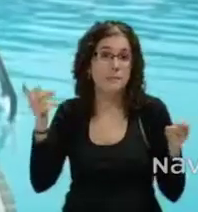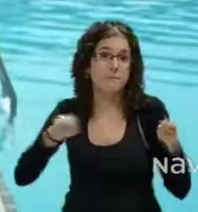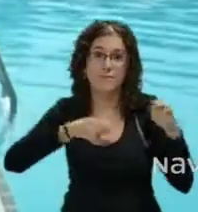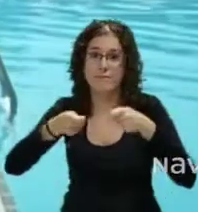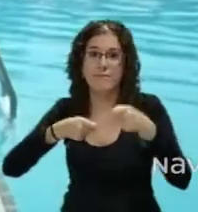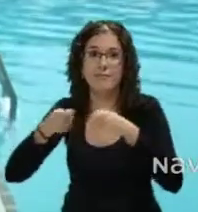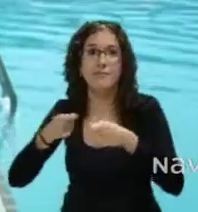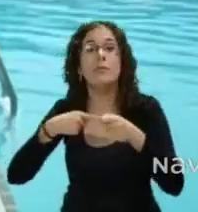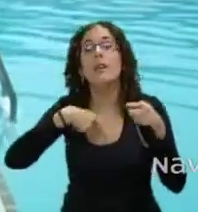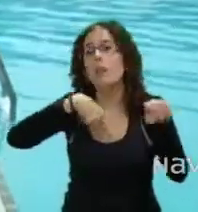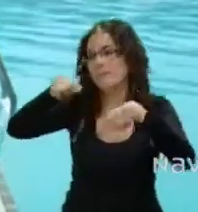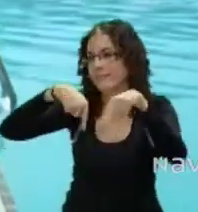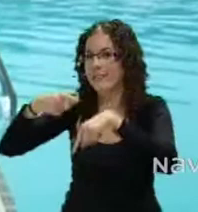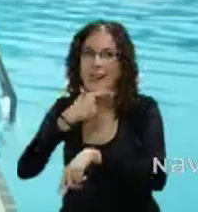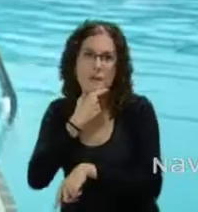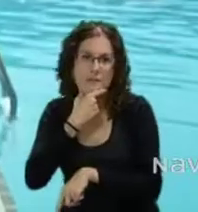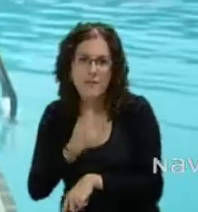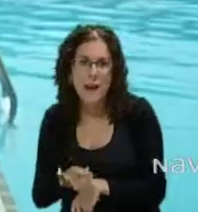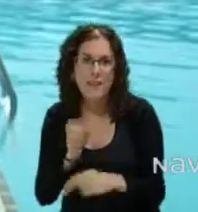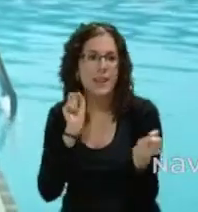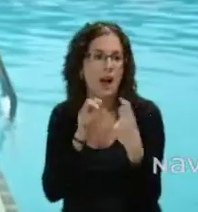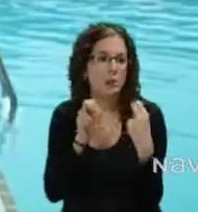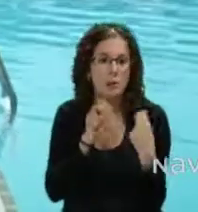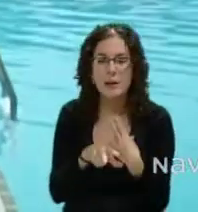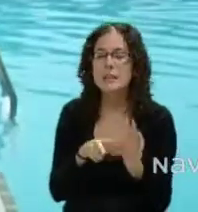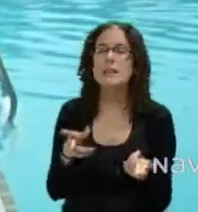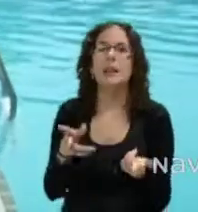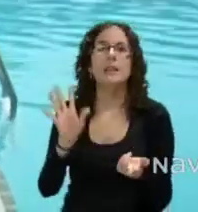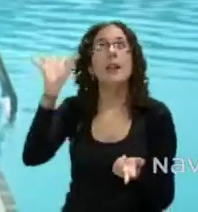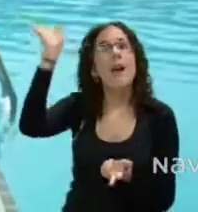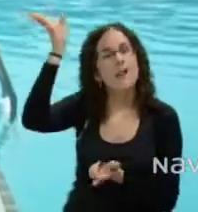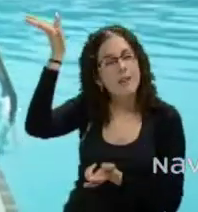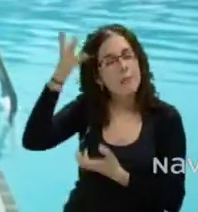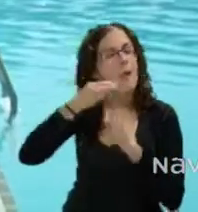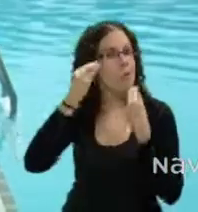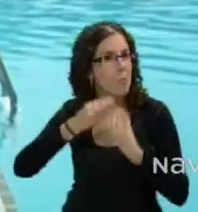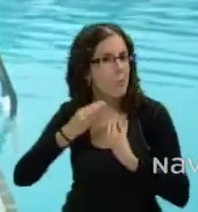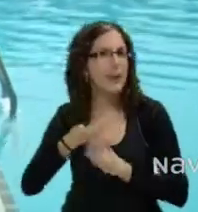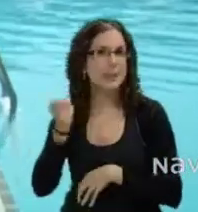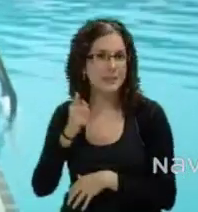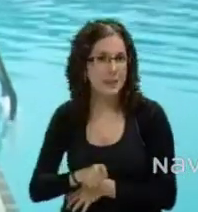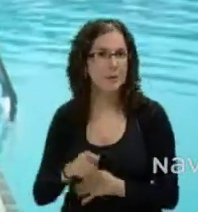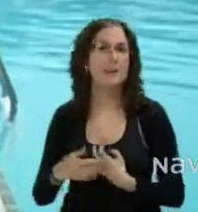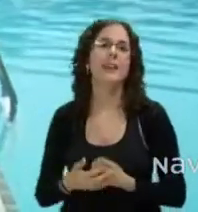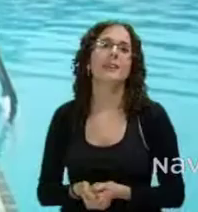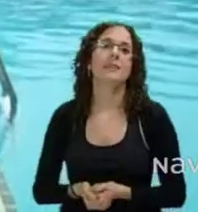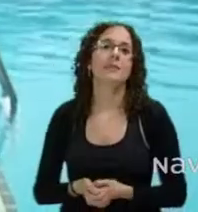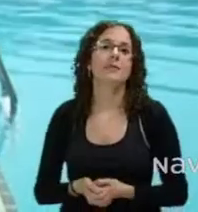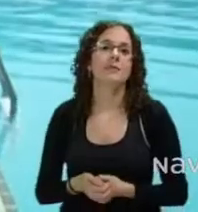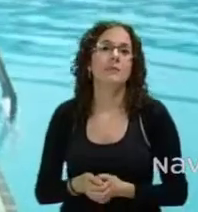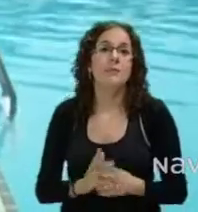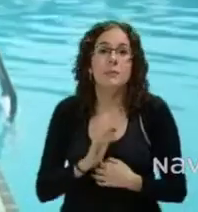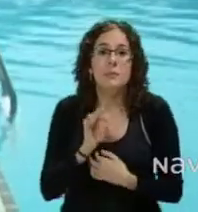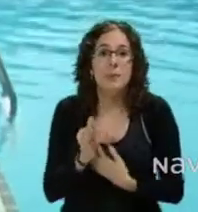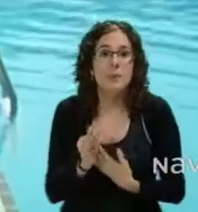tenemos autovías absolutamente de todas las zonas o de todas las direcciones. Y luego pues la